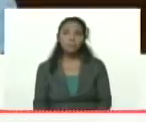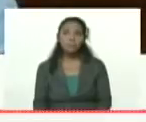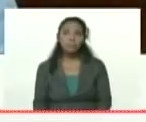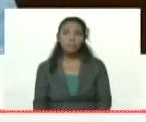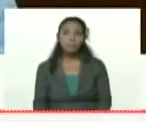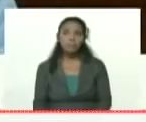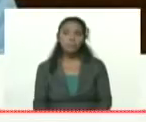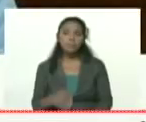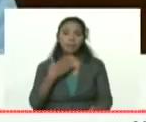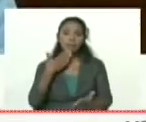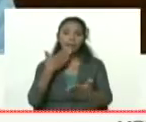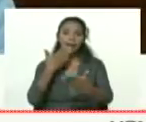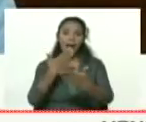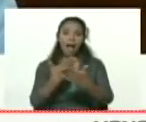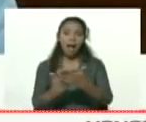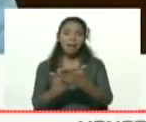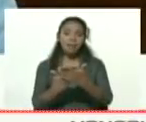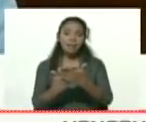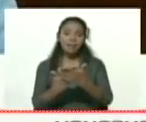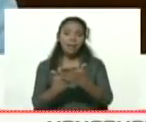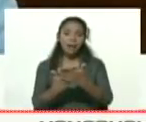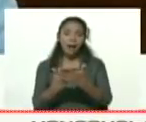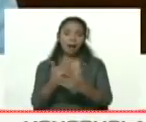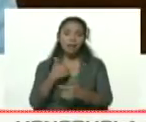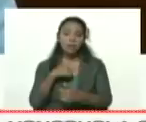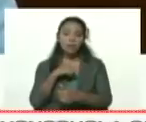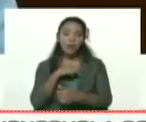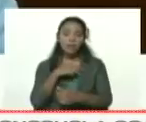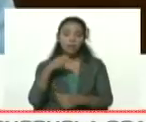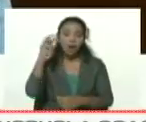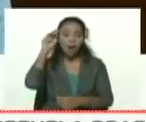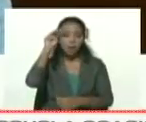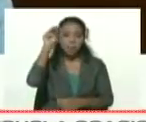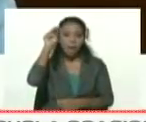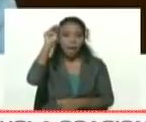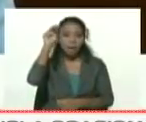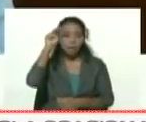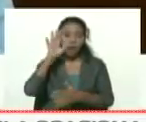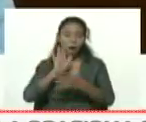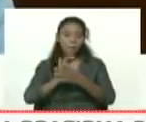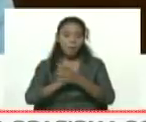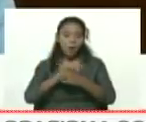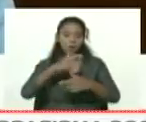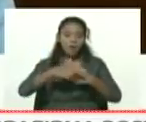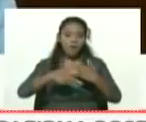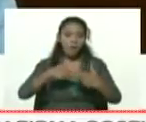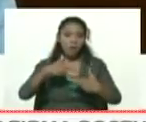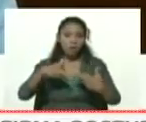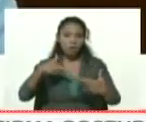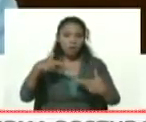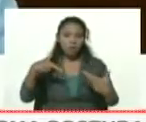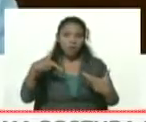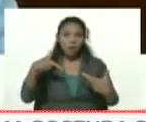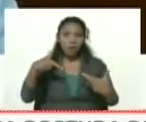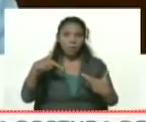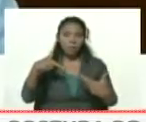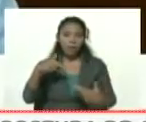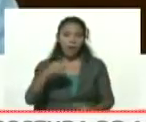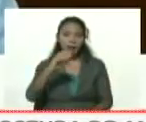Gracias, querido profesor, maestro, amigo, revolucionario, Earle